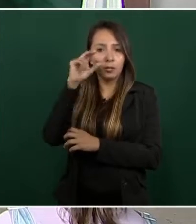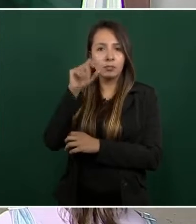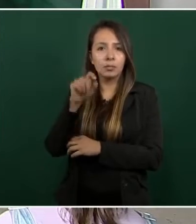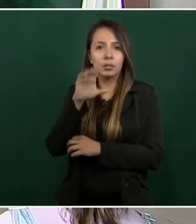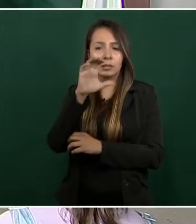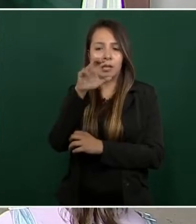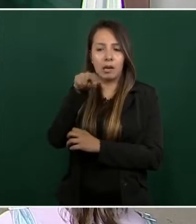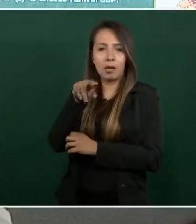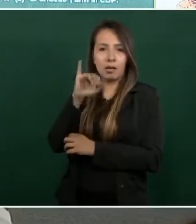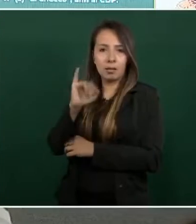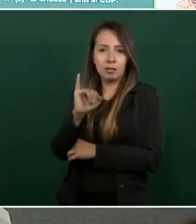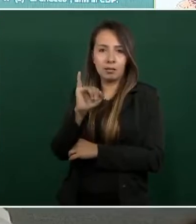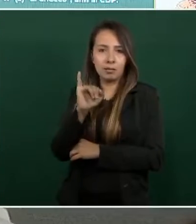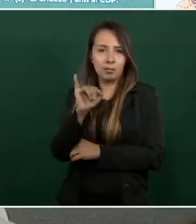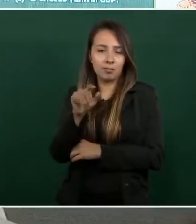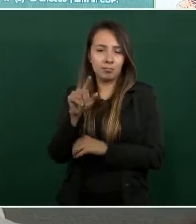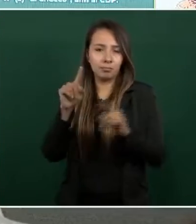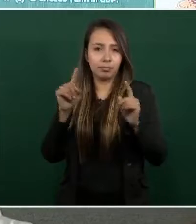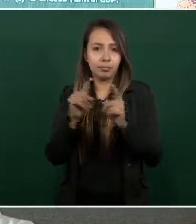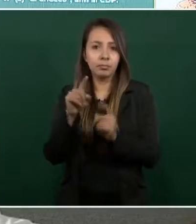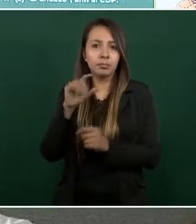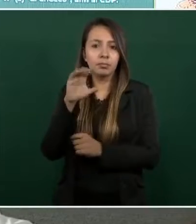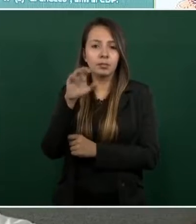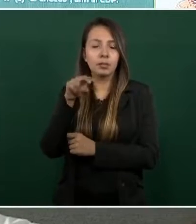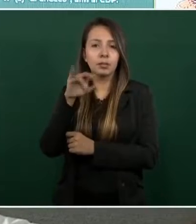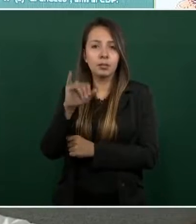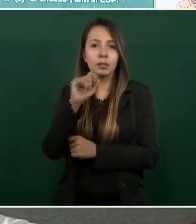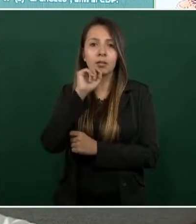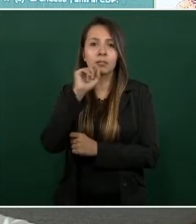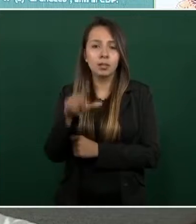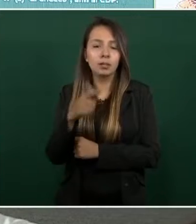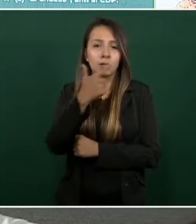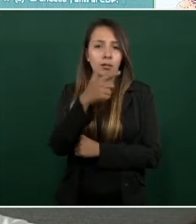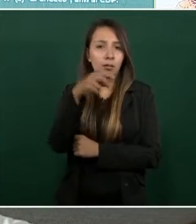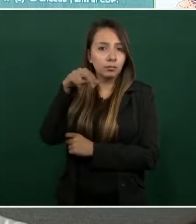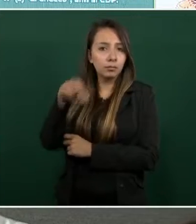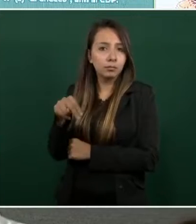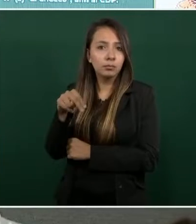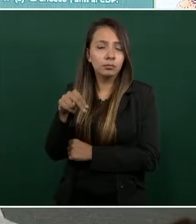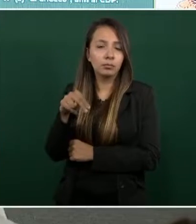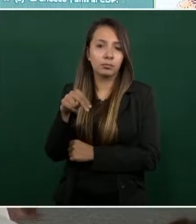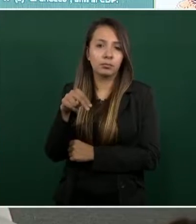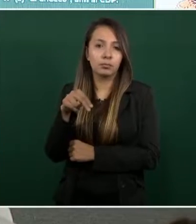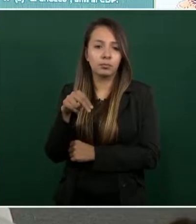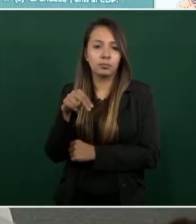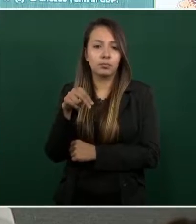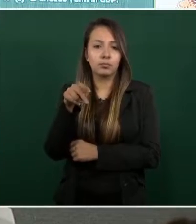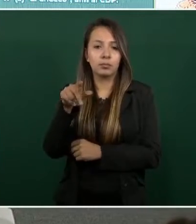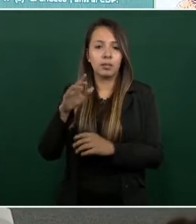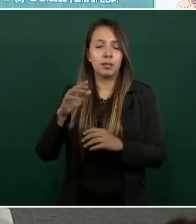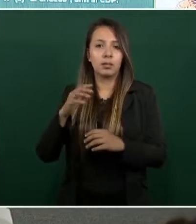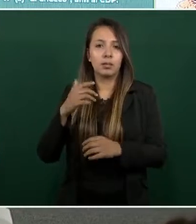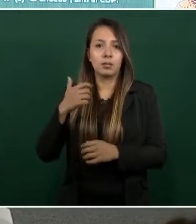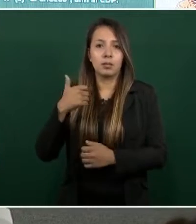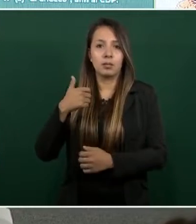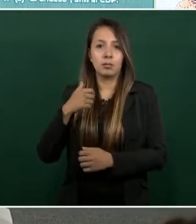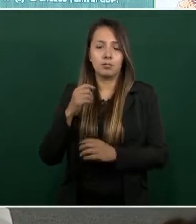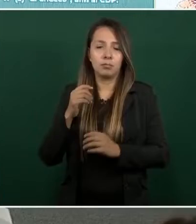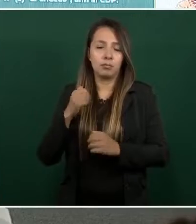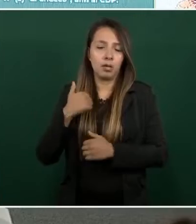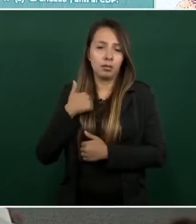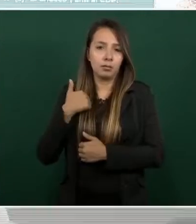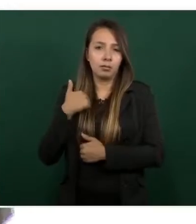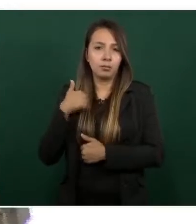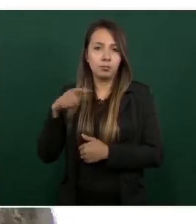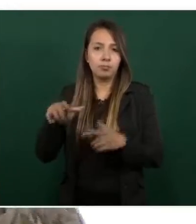CNI, así como la Guardia Nacional, inteligencia del Ejército. Se